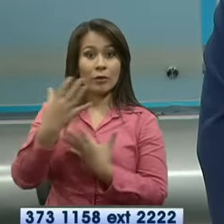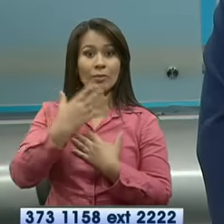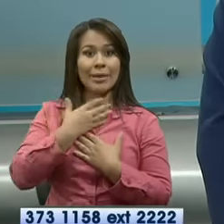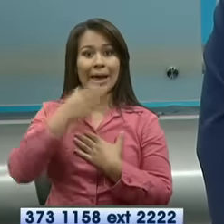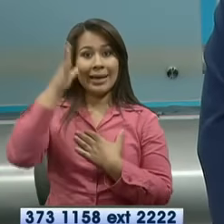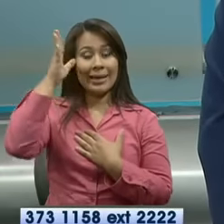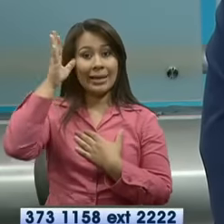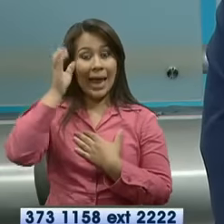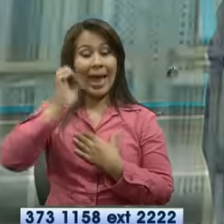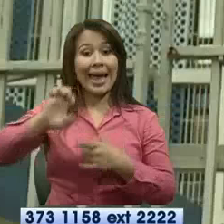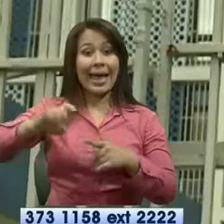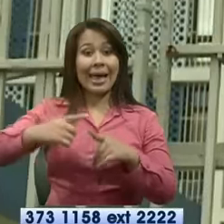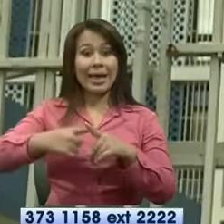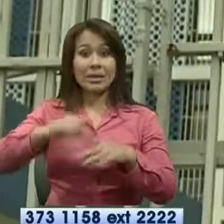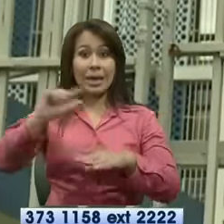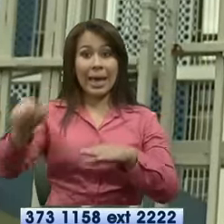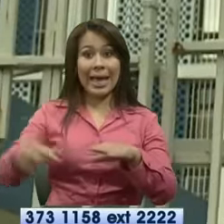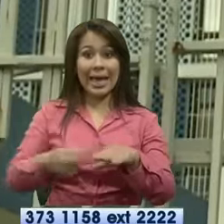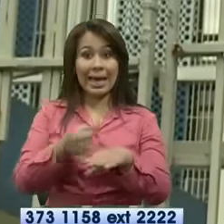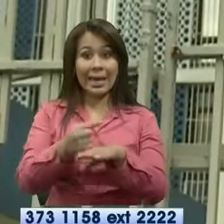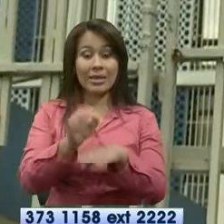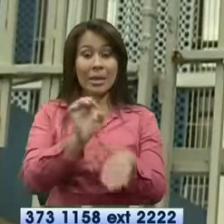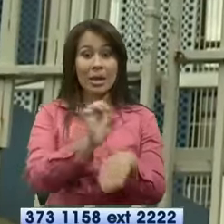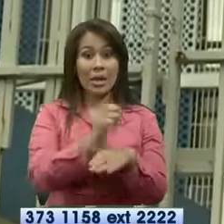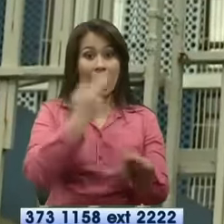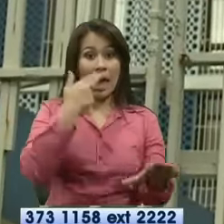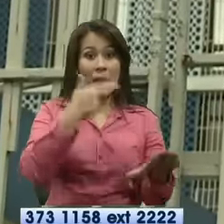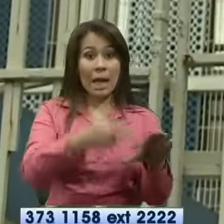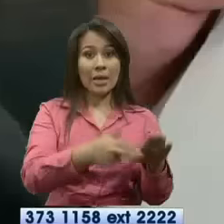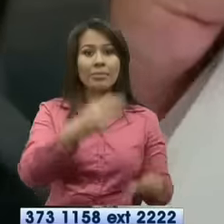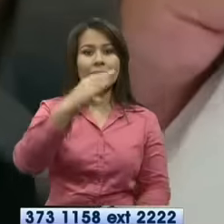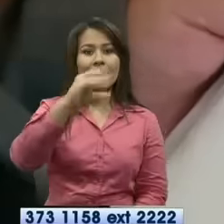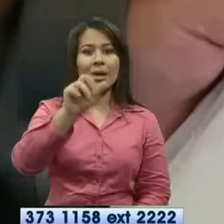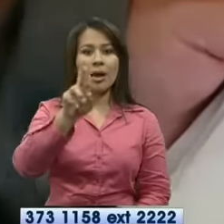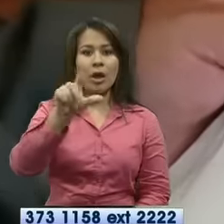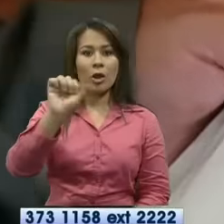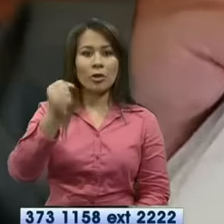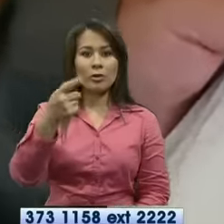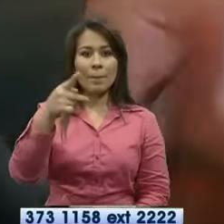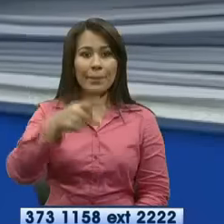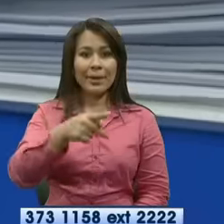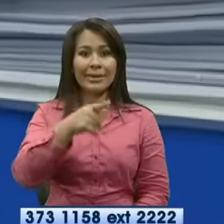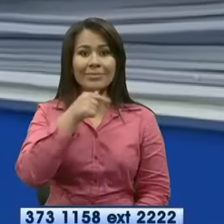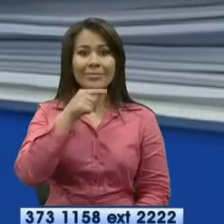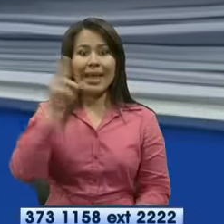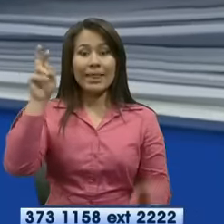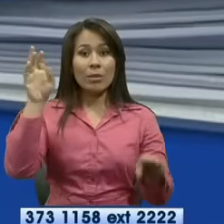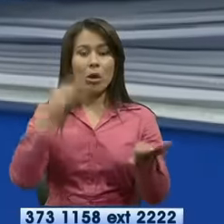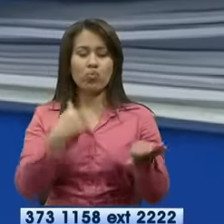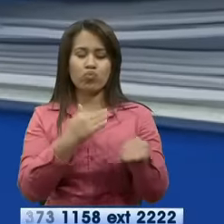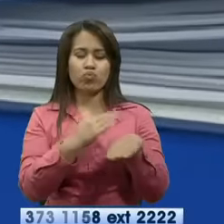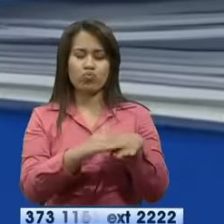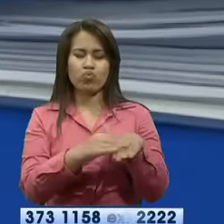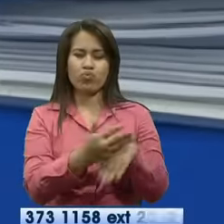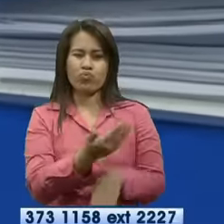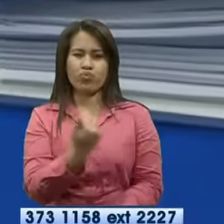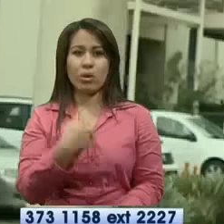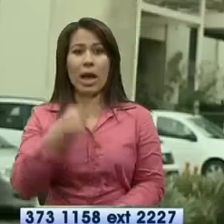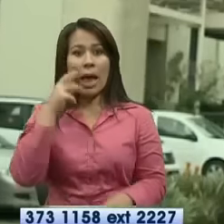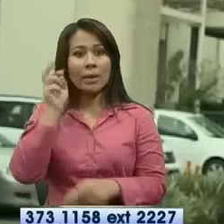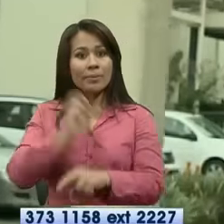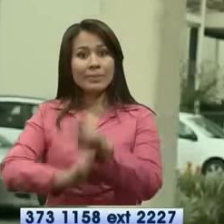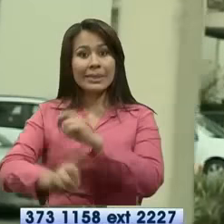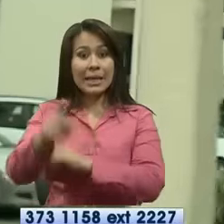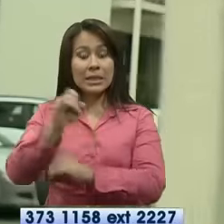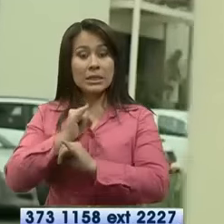al exgerente de Petroecuador y exministro de Hidrocarburos, Carlos P., en el caso de cohecho dentro de la investigación que la